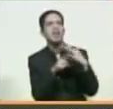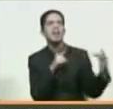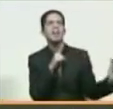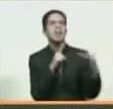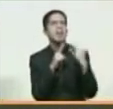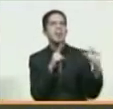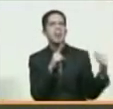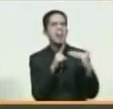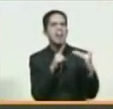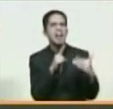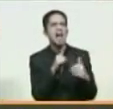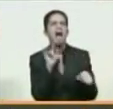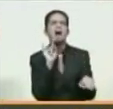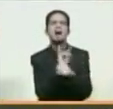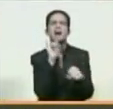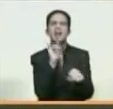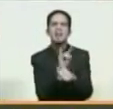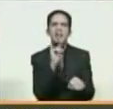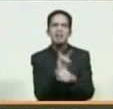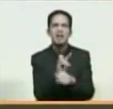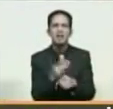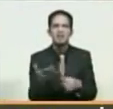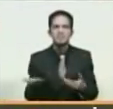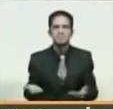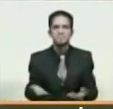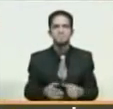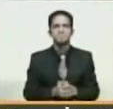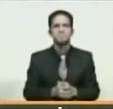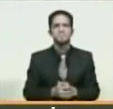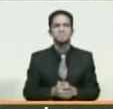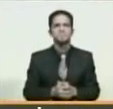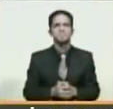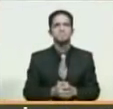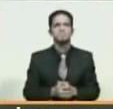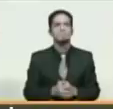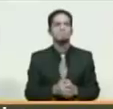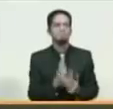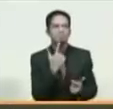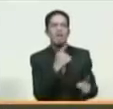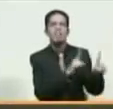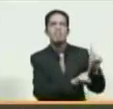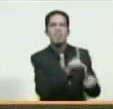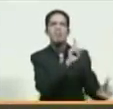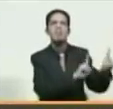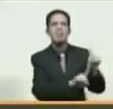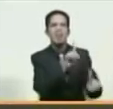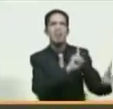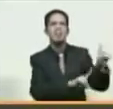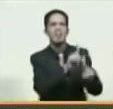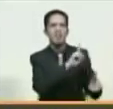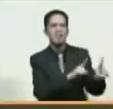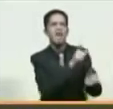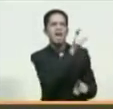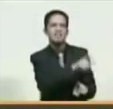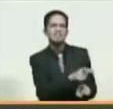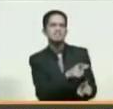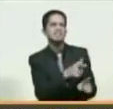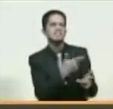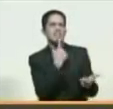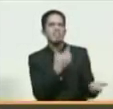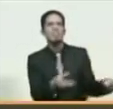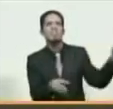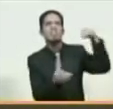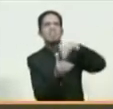ha agarrado de la falsedad para, con excusas, poder justificar su plan de